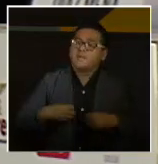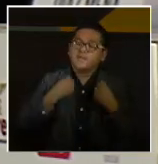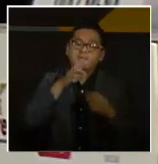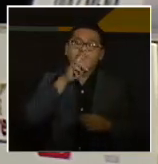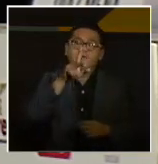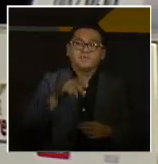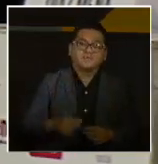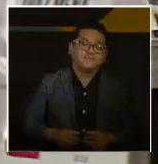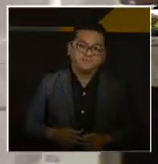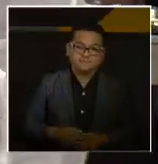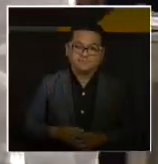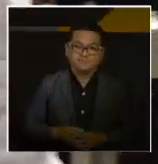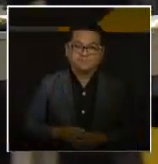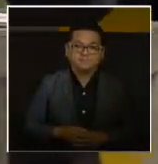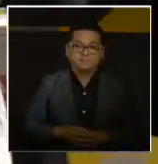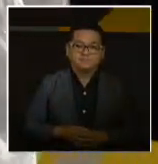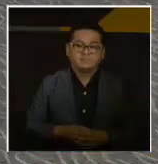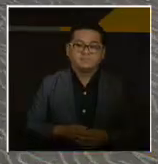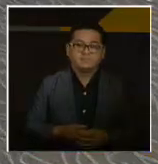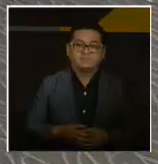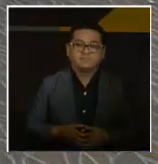mejor. Muchas gracias.